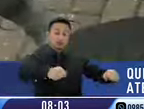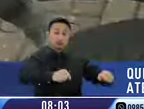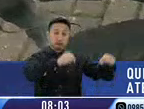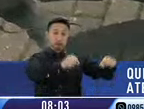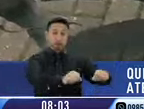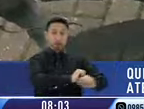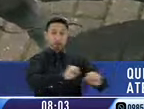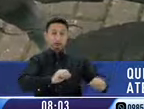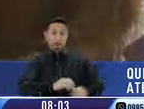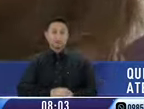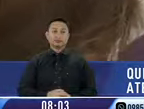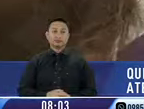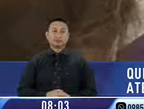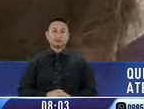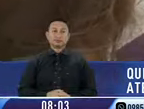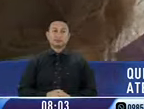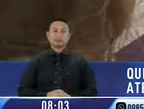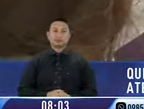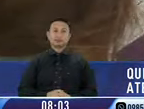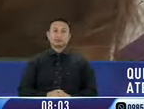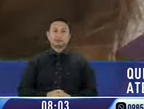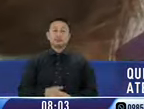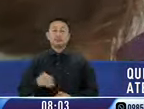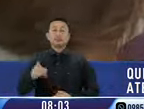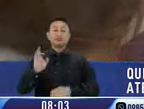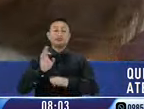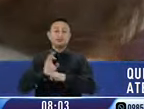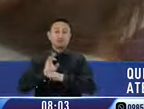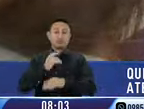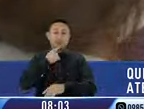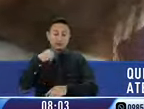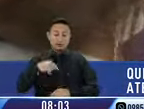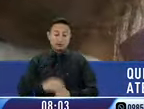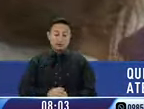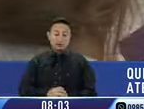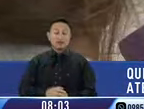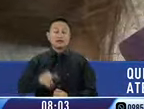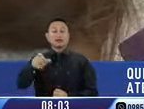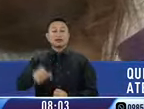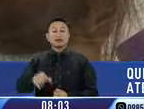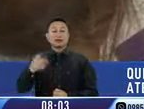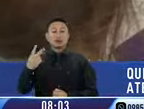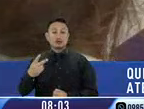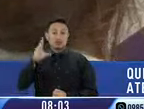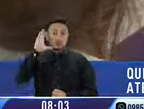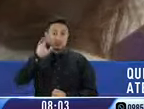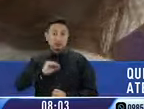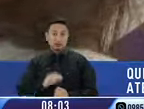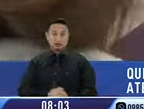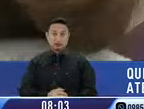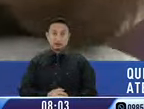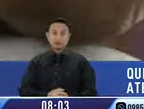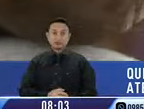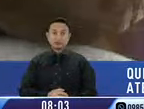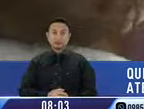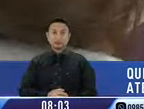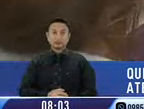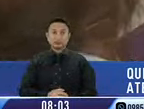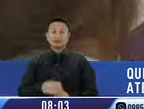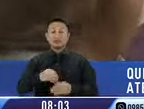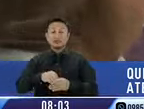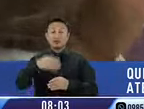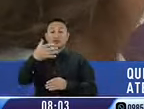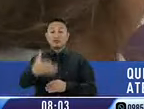atentado a la upc según Fuentes dicen que encontraron a dos de tes negra y encontraron a las